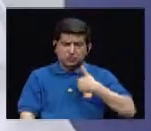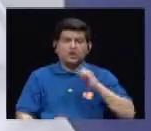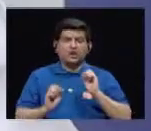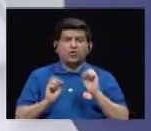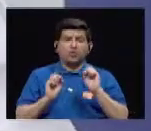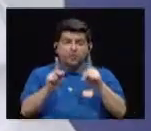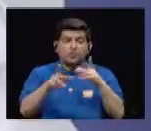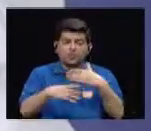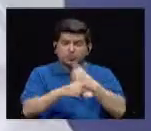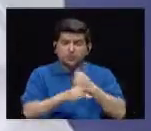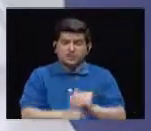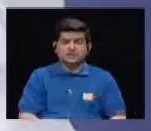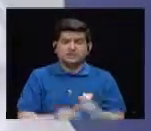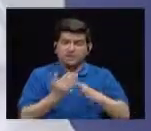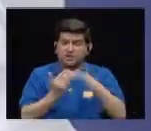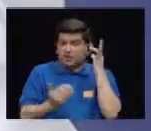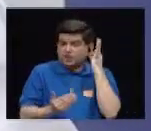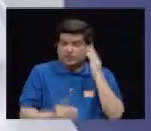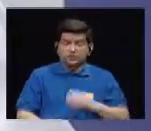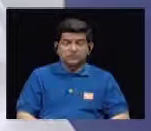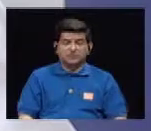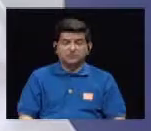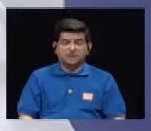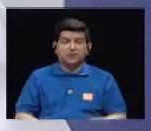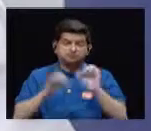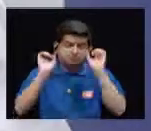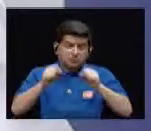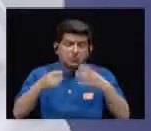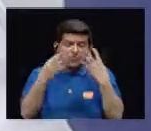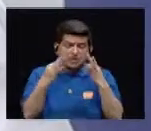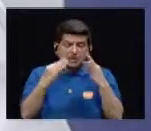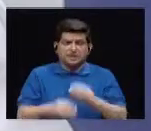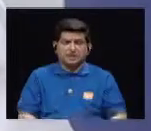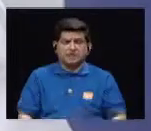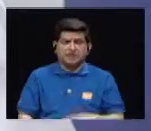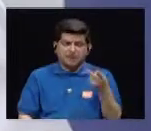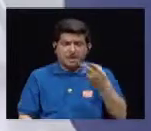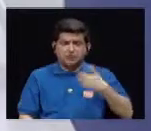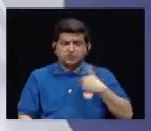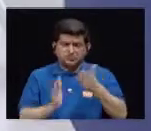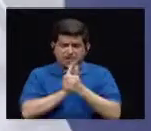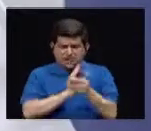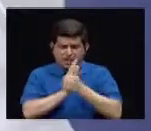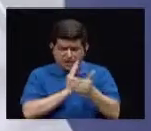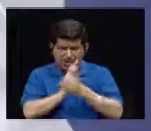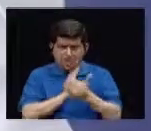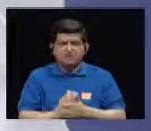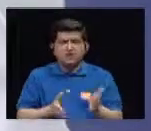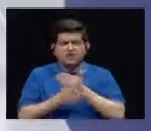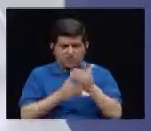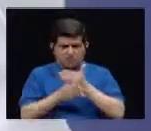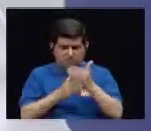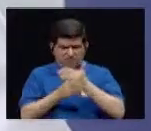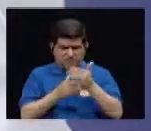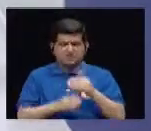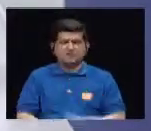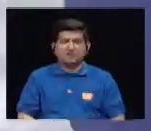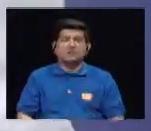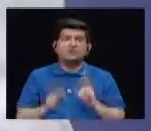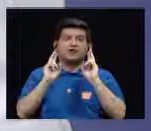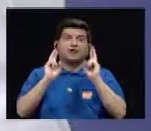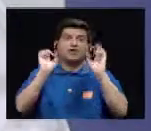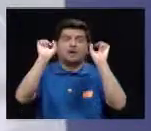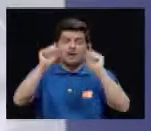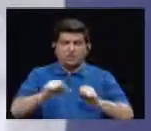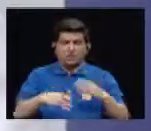ojalá oportunidad de hacerlo con mi esposa, podemos, ya que tenemos, digamos, talento compartido, por decirlo claro. Así,